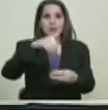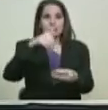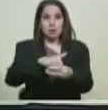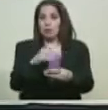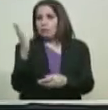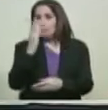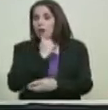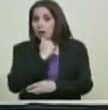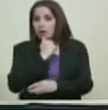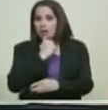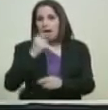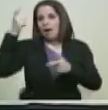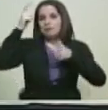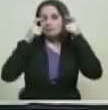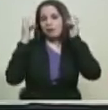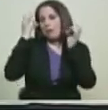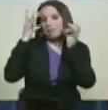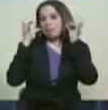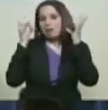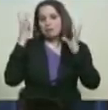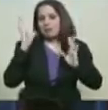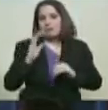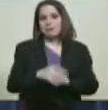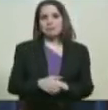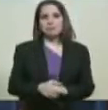Chávez las inventa.